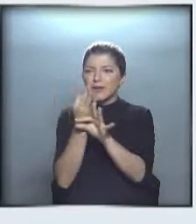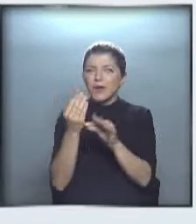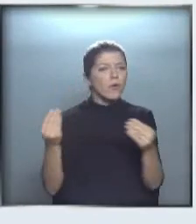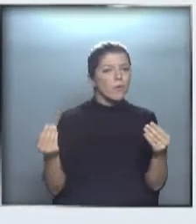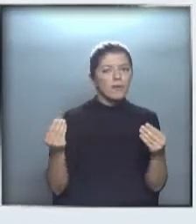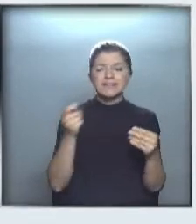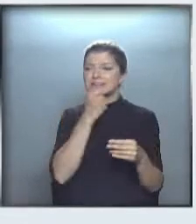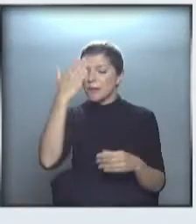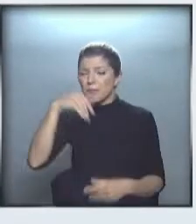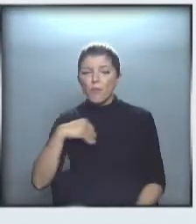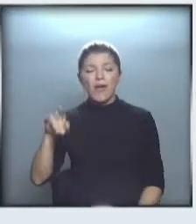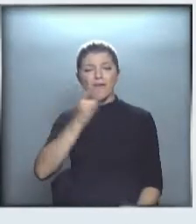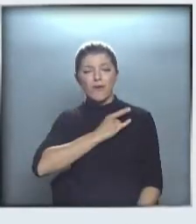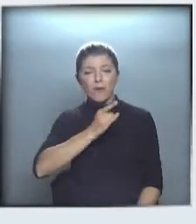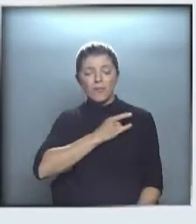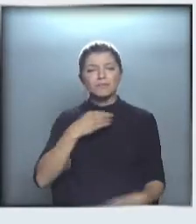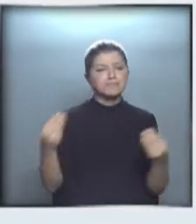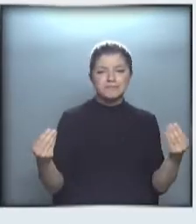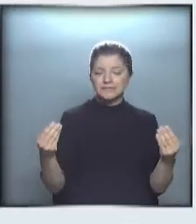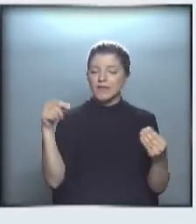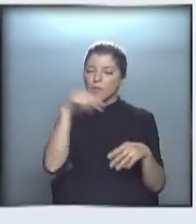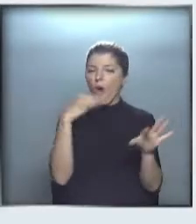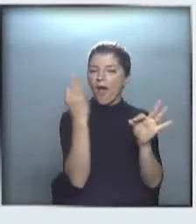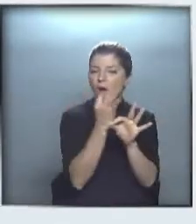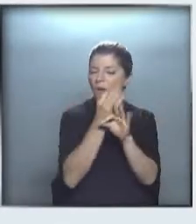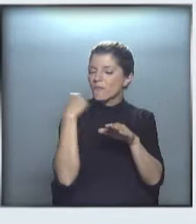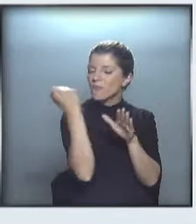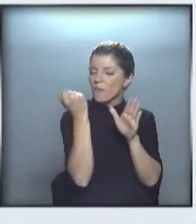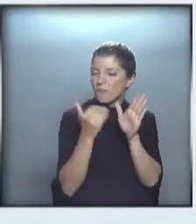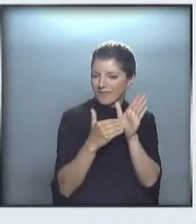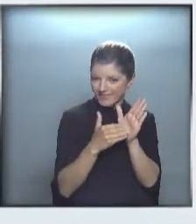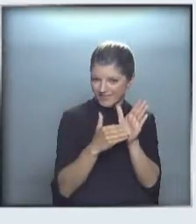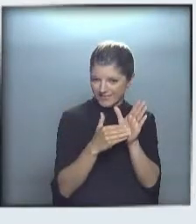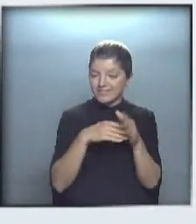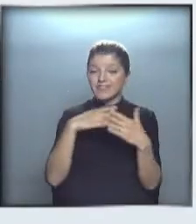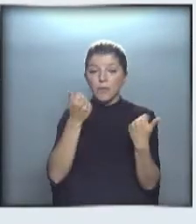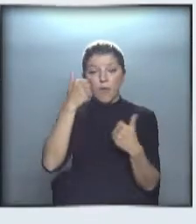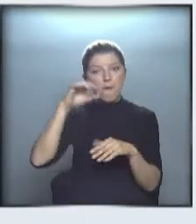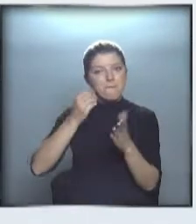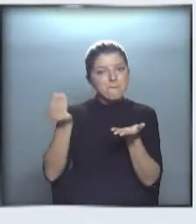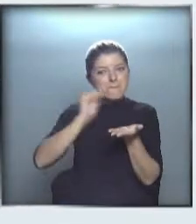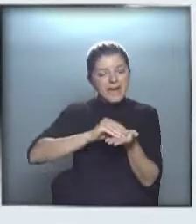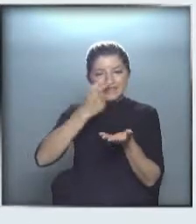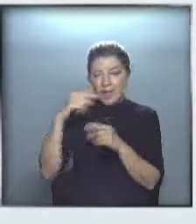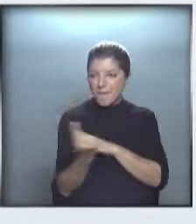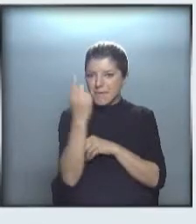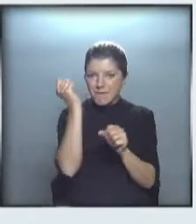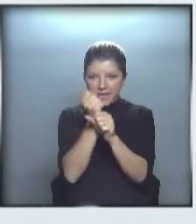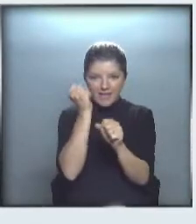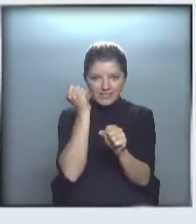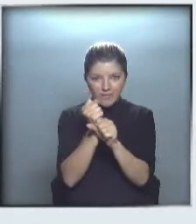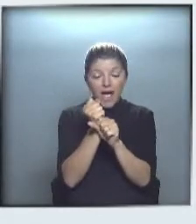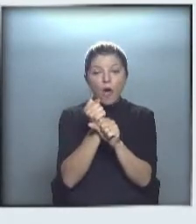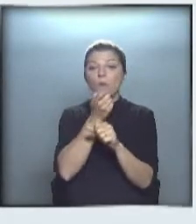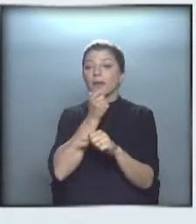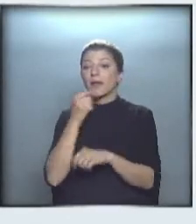la universidad? La escuela ocupa un lugar central en nuestras vidas y mucho más para prepararnos para el primer trabajo y para el ingreso a